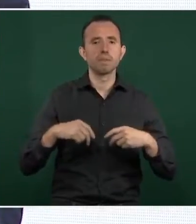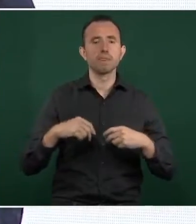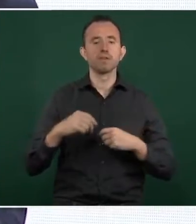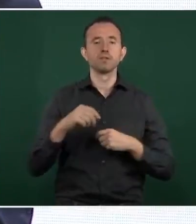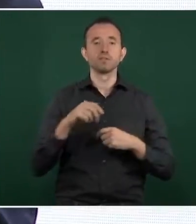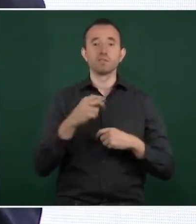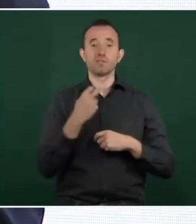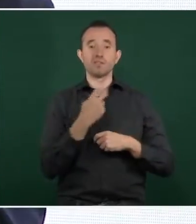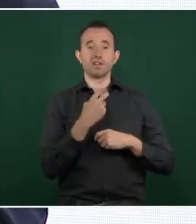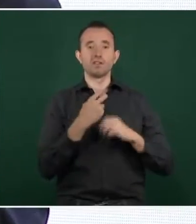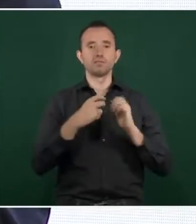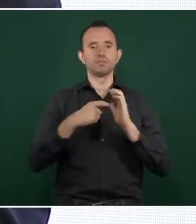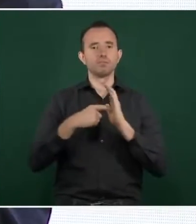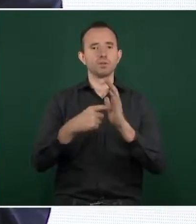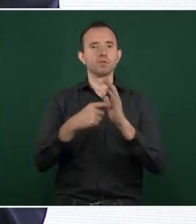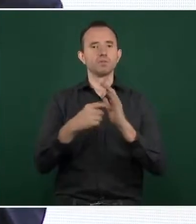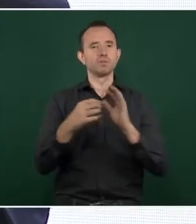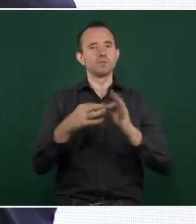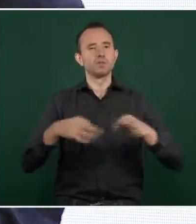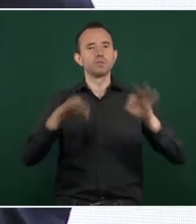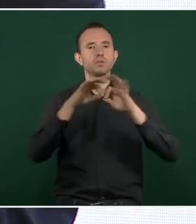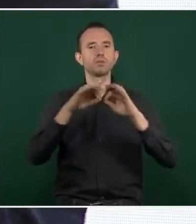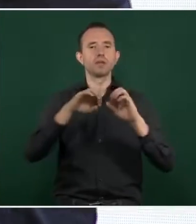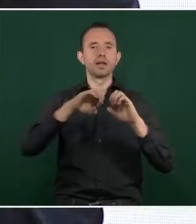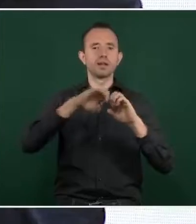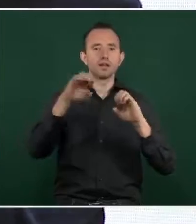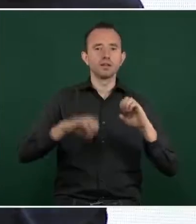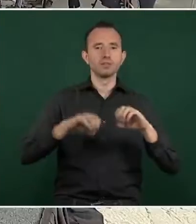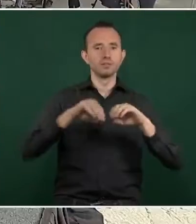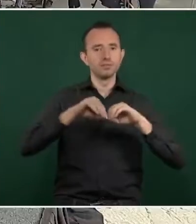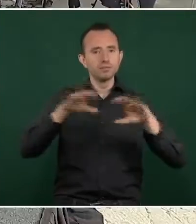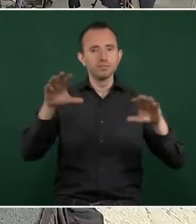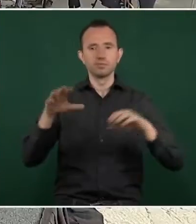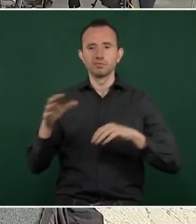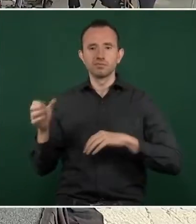a jóvenes. Hay una